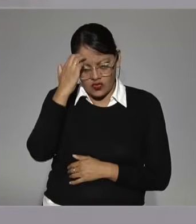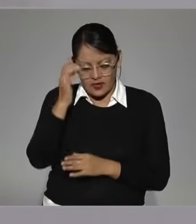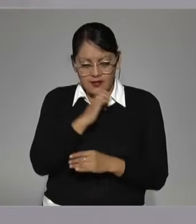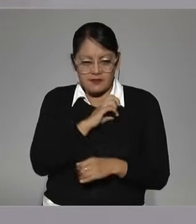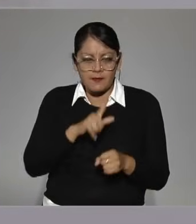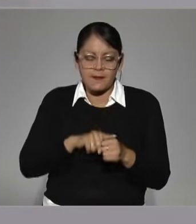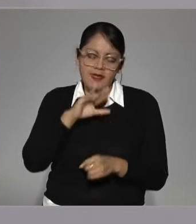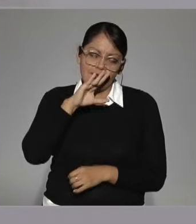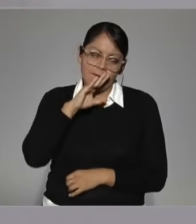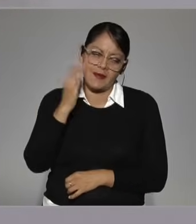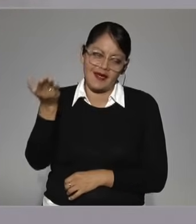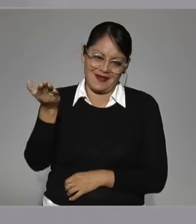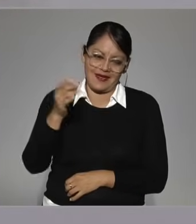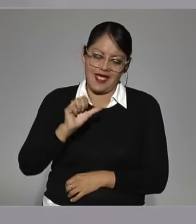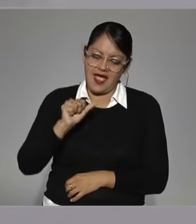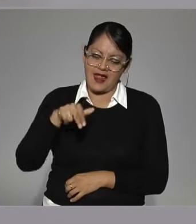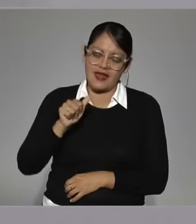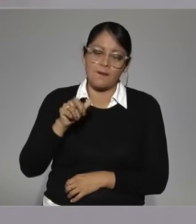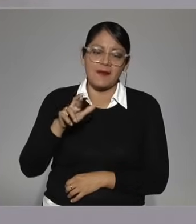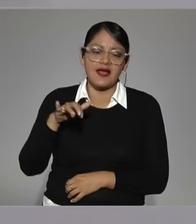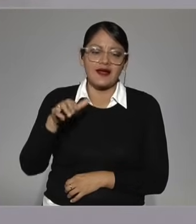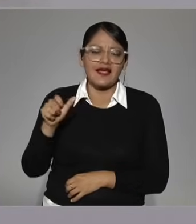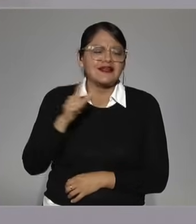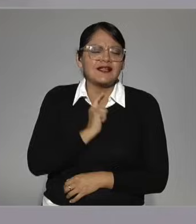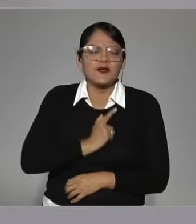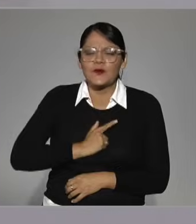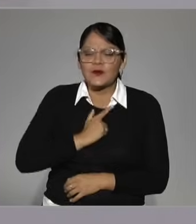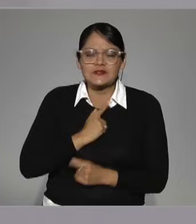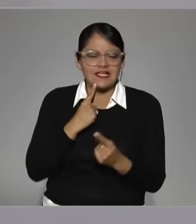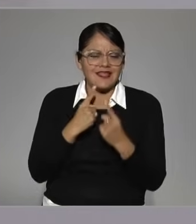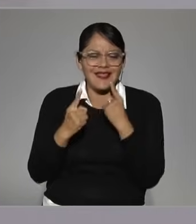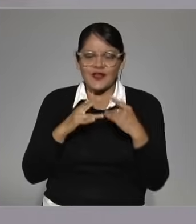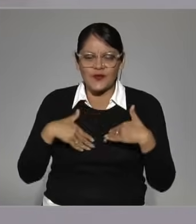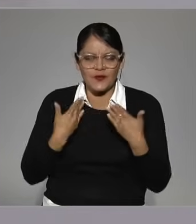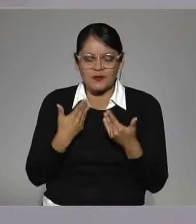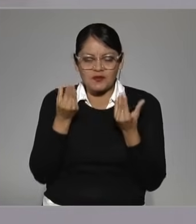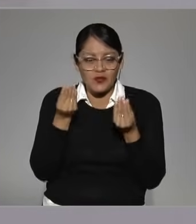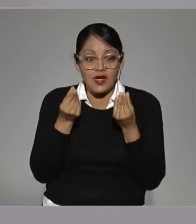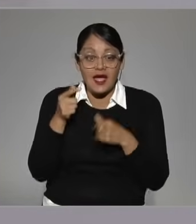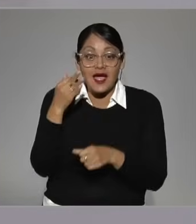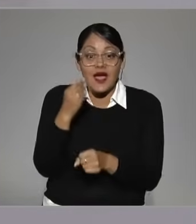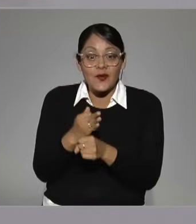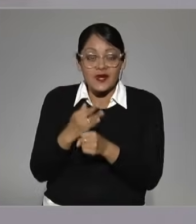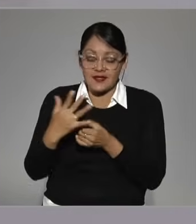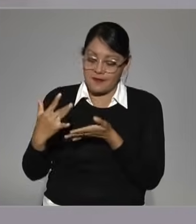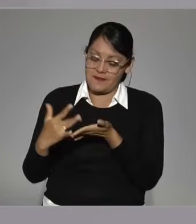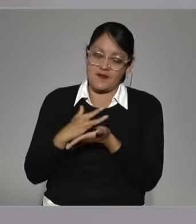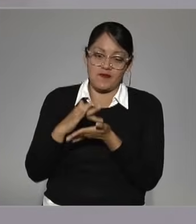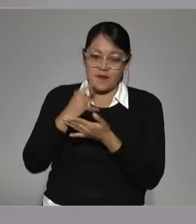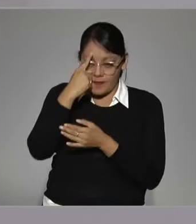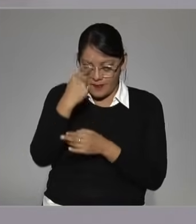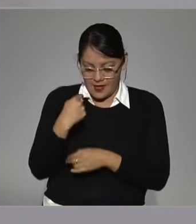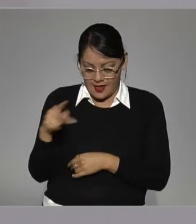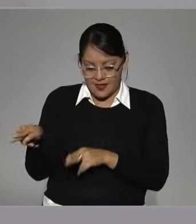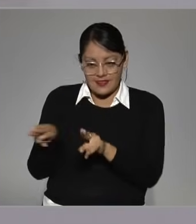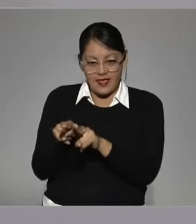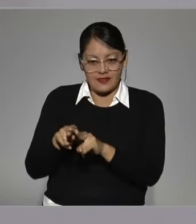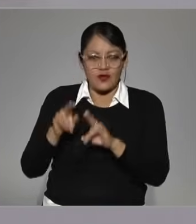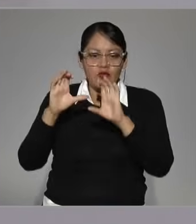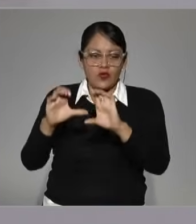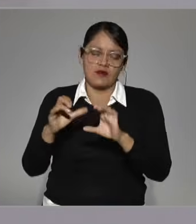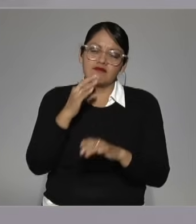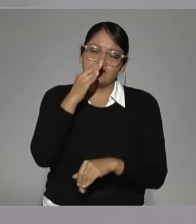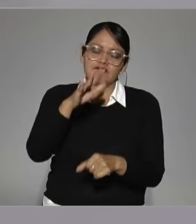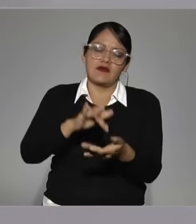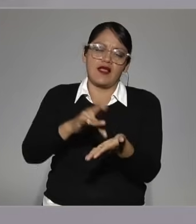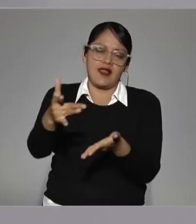a mi mami, Ana María, que es súper fan de su programa y en este momento me está apoyando en cuidar a su nieto y quiero decirle